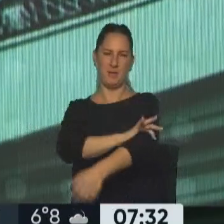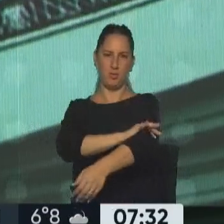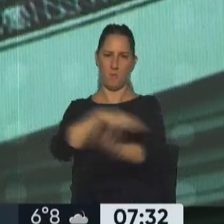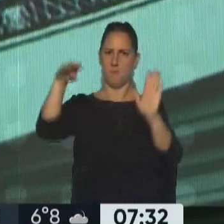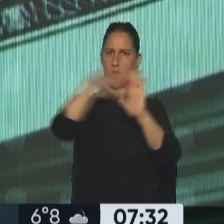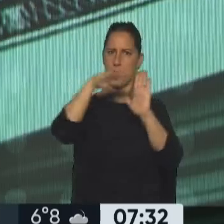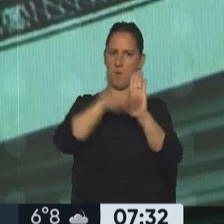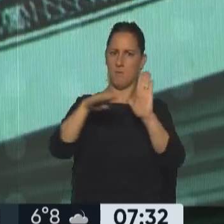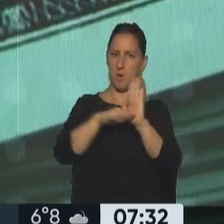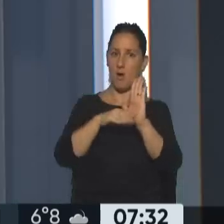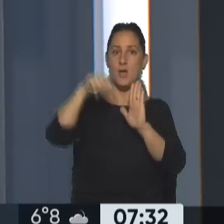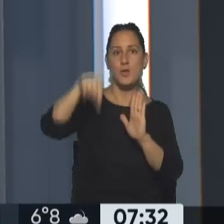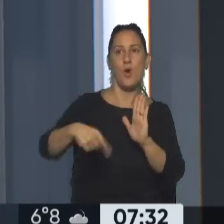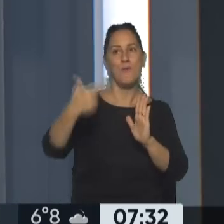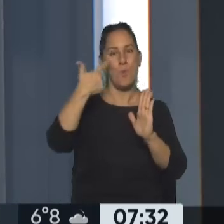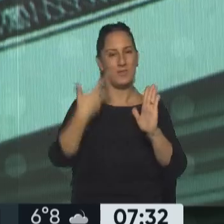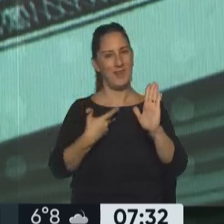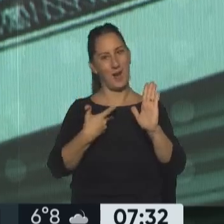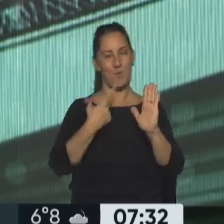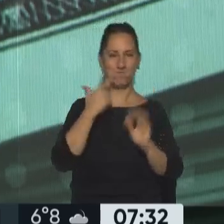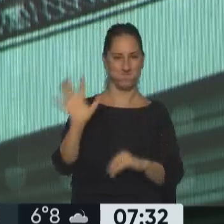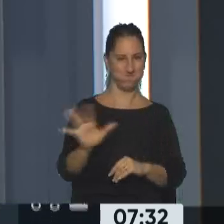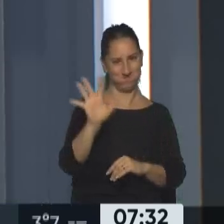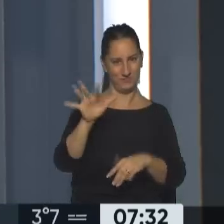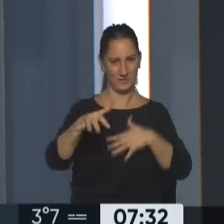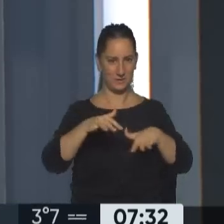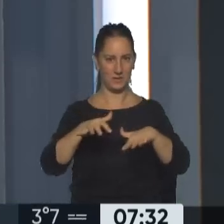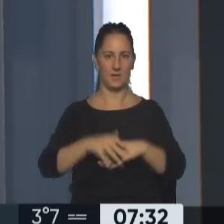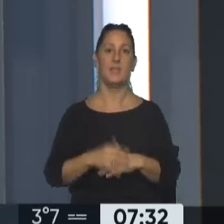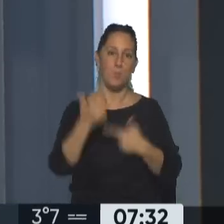hoy muestra irregularidades. Sí. Listo. Basta de Puedes seguir. realidades. Basta de realidades, Bueno, NASA. es así.